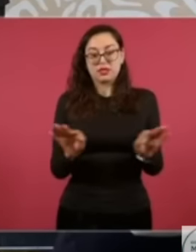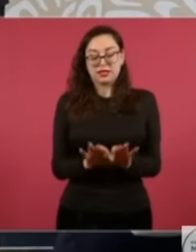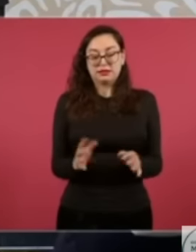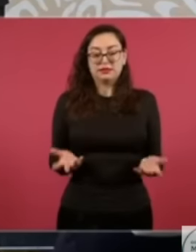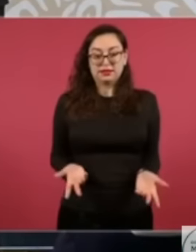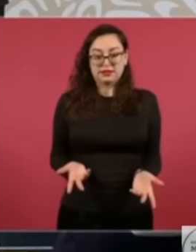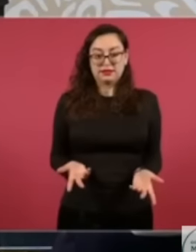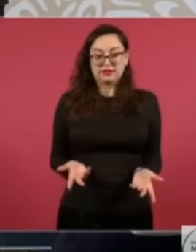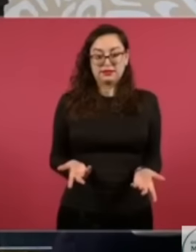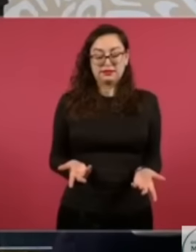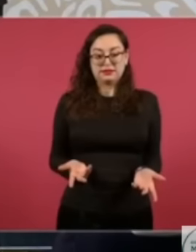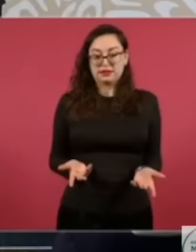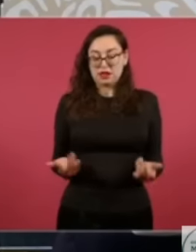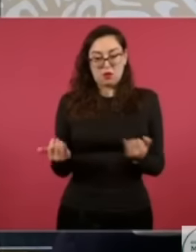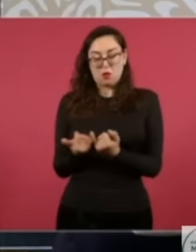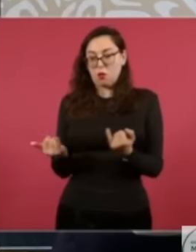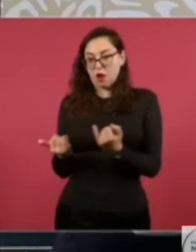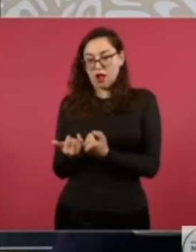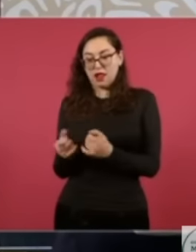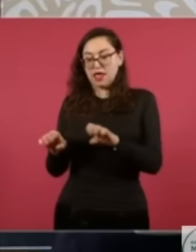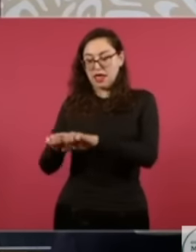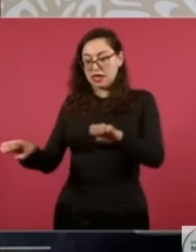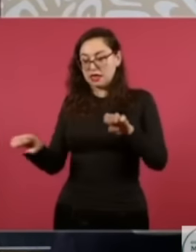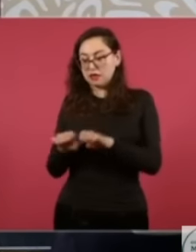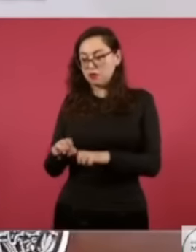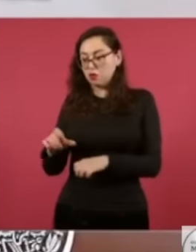Entonces, si se escoge bien